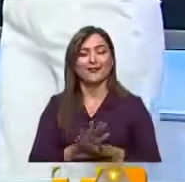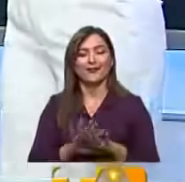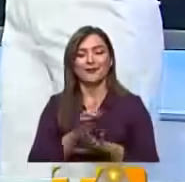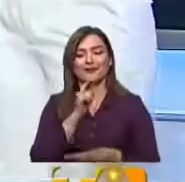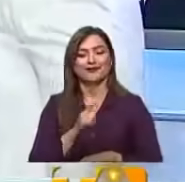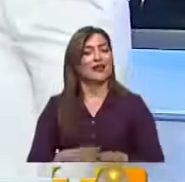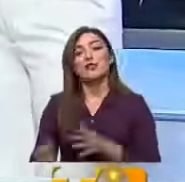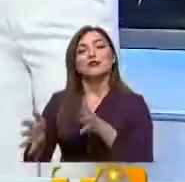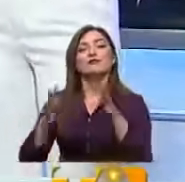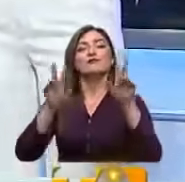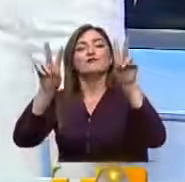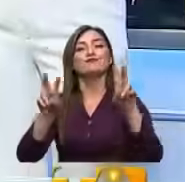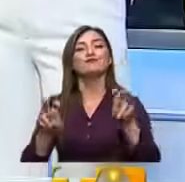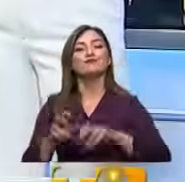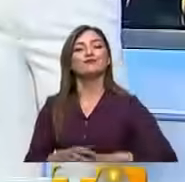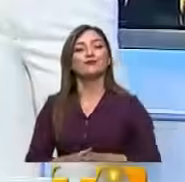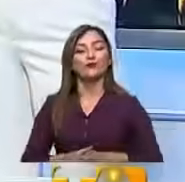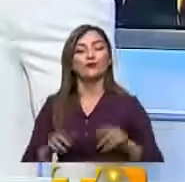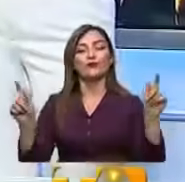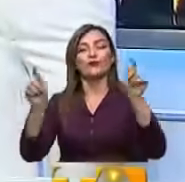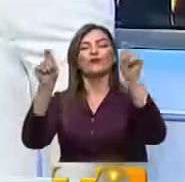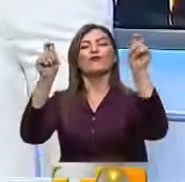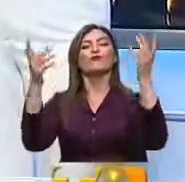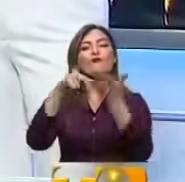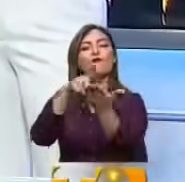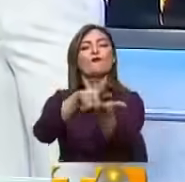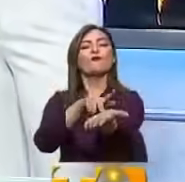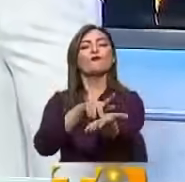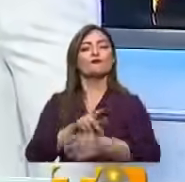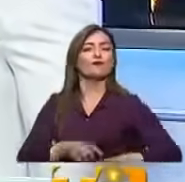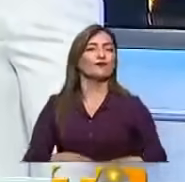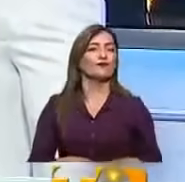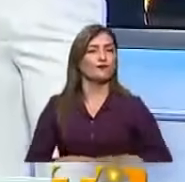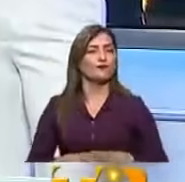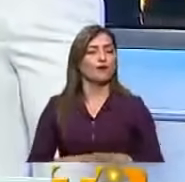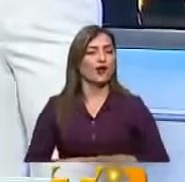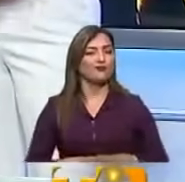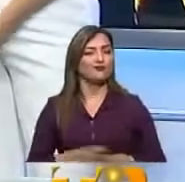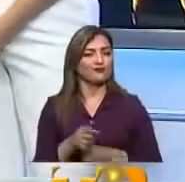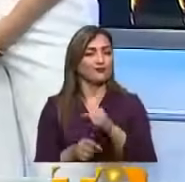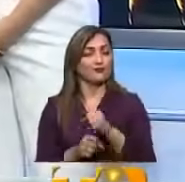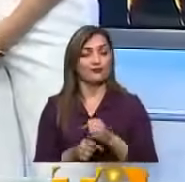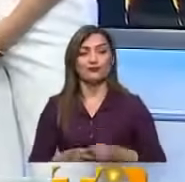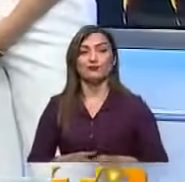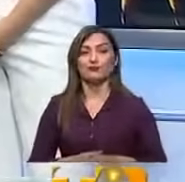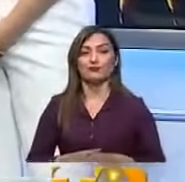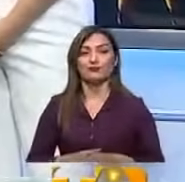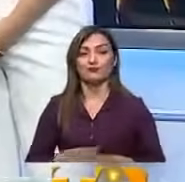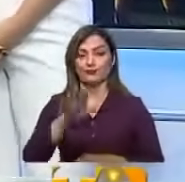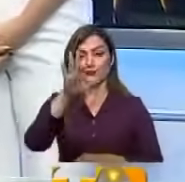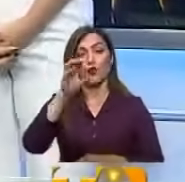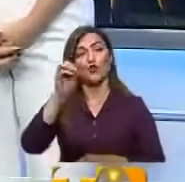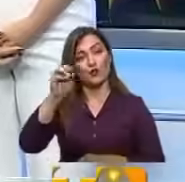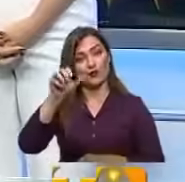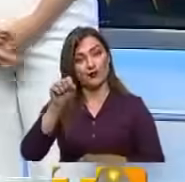Oiga, bueno, seguimos nosotros celebrando las tradiciones, todo lo que nos deja este año también, y tenemos que agradecer a Tomás